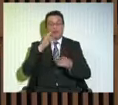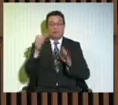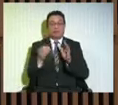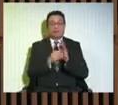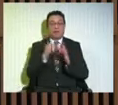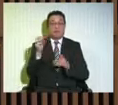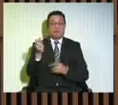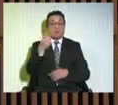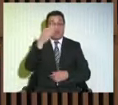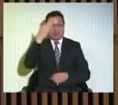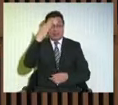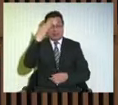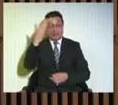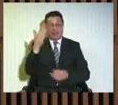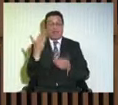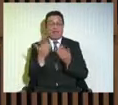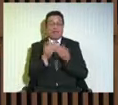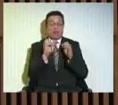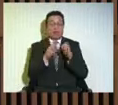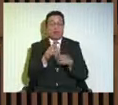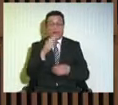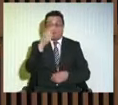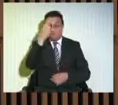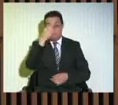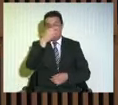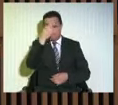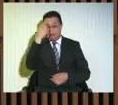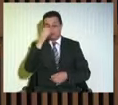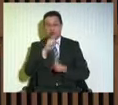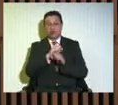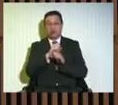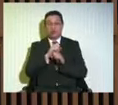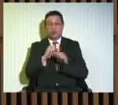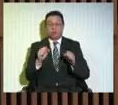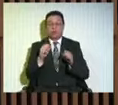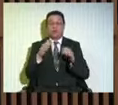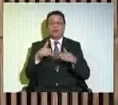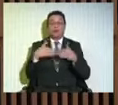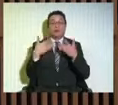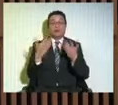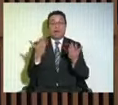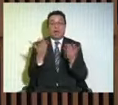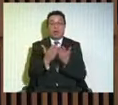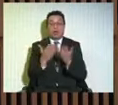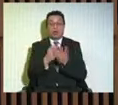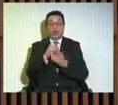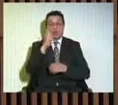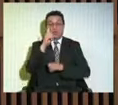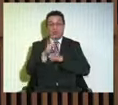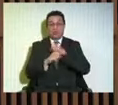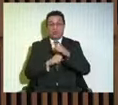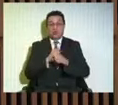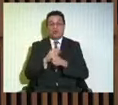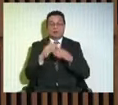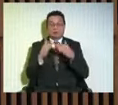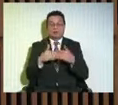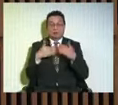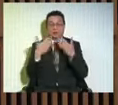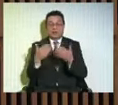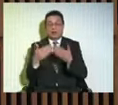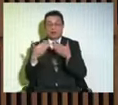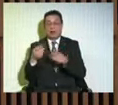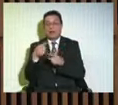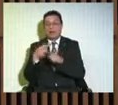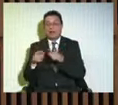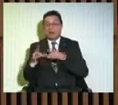de clases, tiene que estar en marzo. No podemos estar entregando los útiles escolares durante el año, entregando los